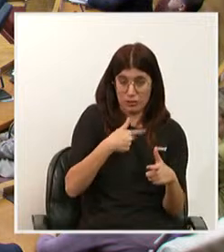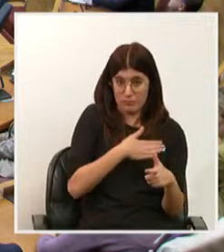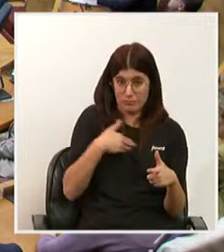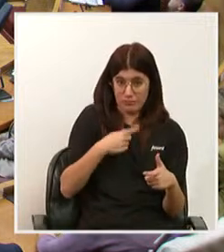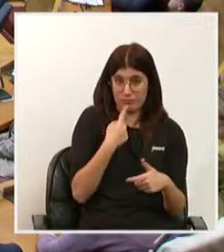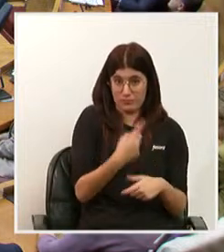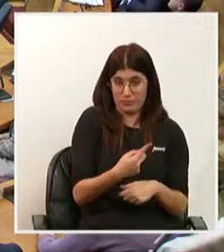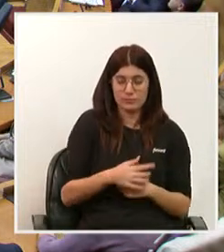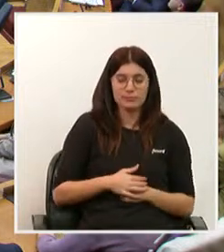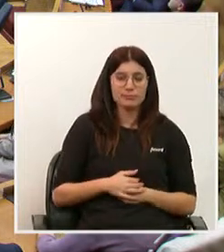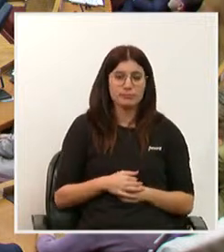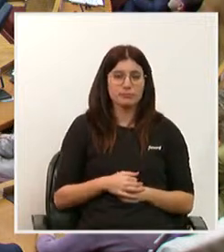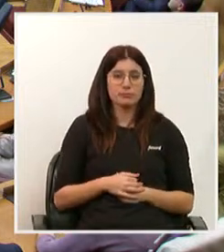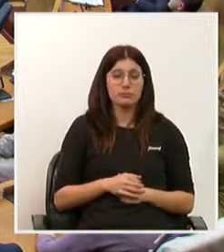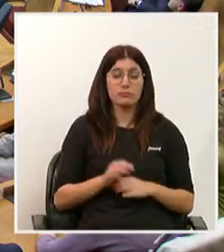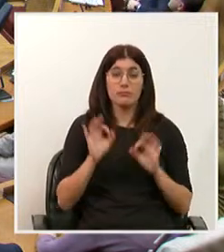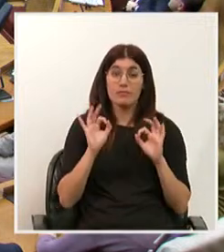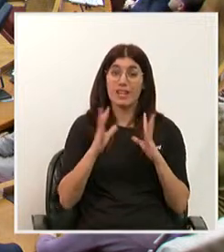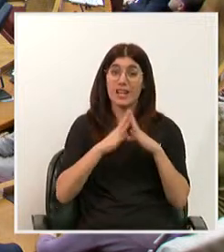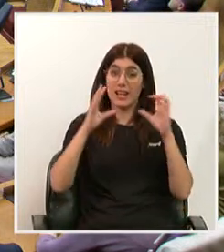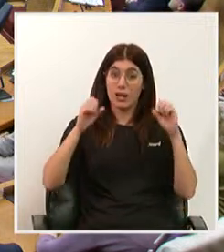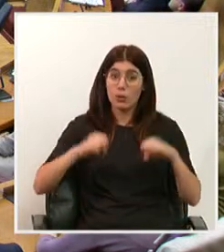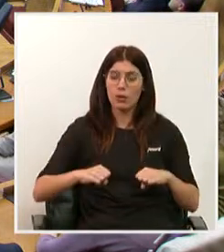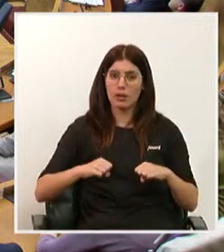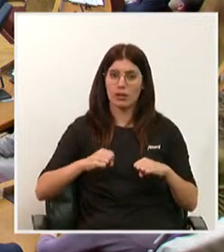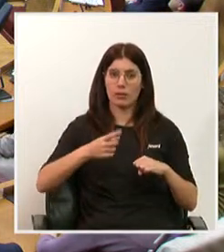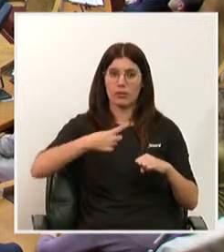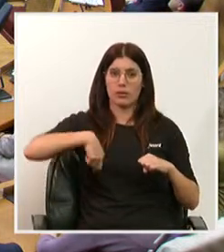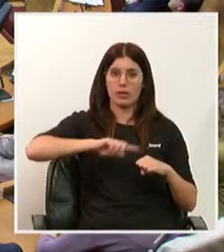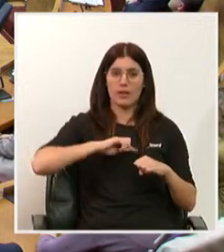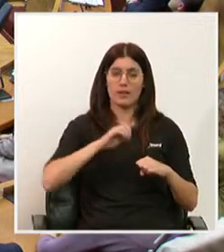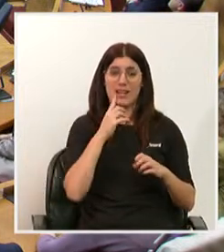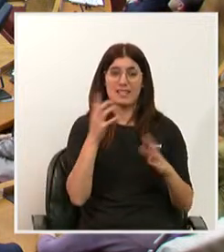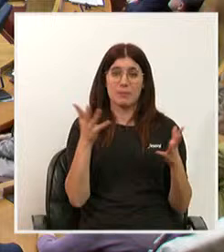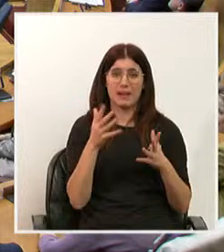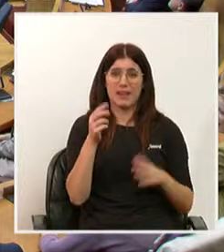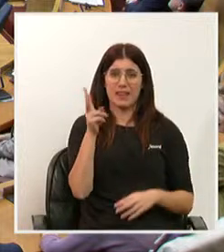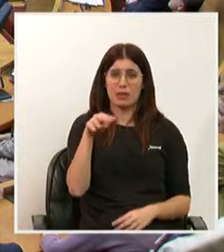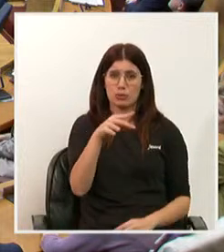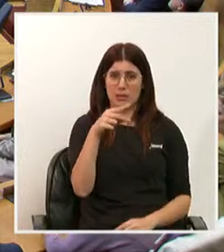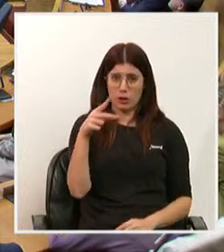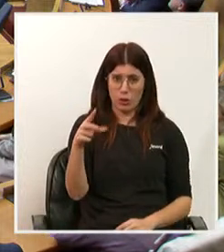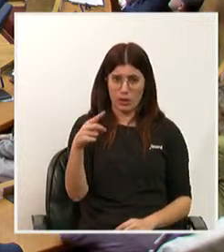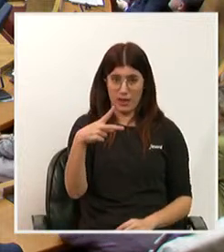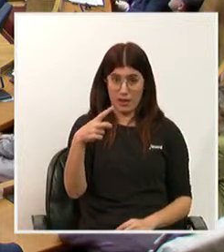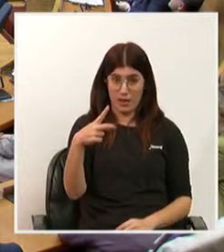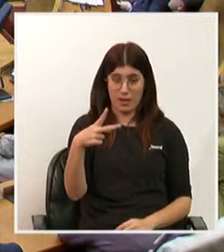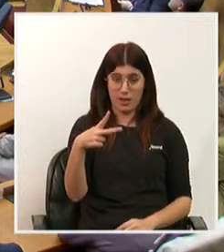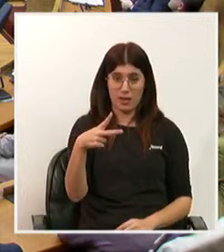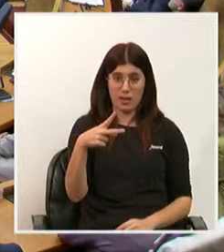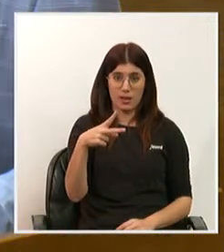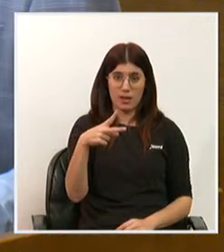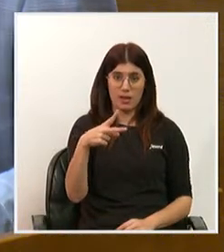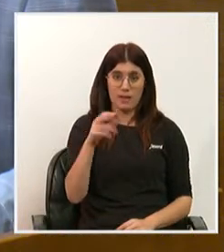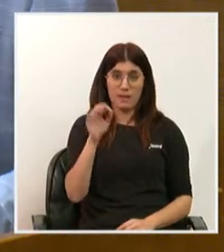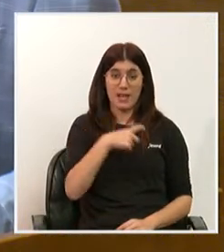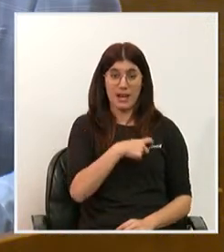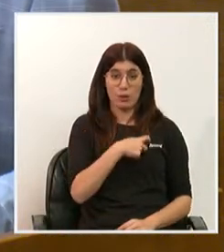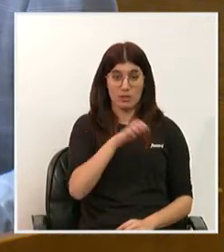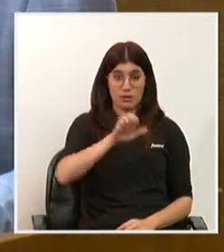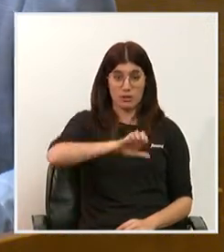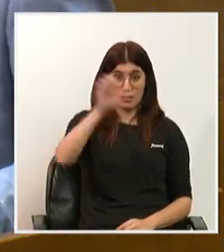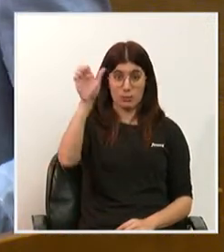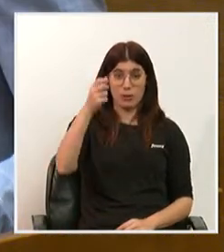profesional el acuerdo al que hac referencia del 2012 la comisión europea en el